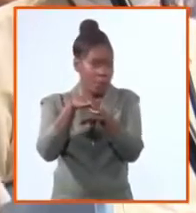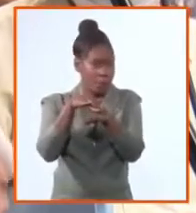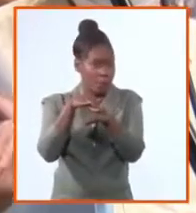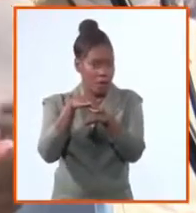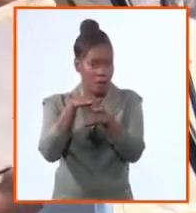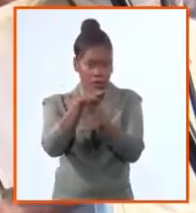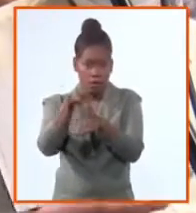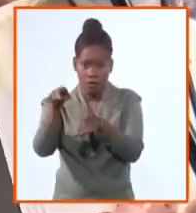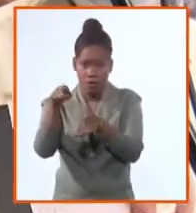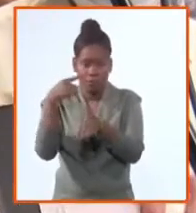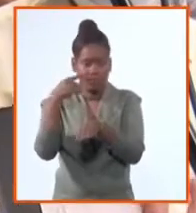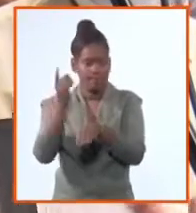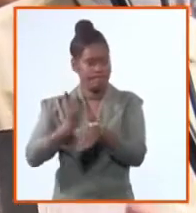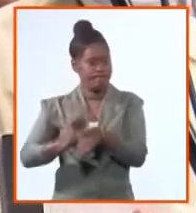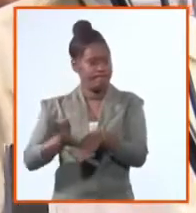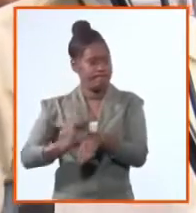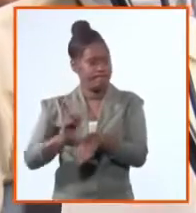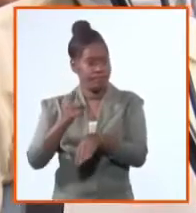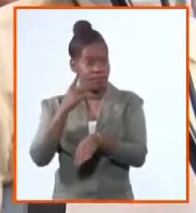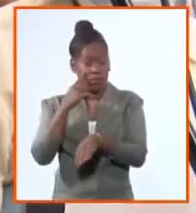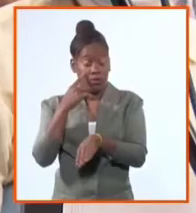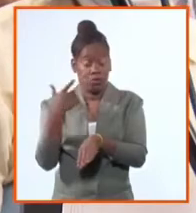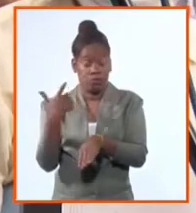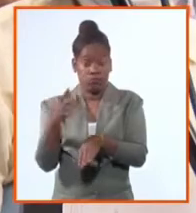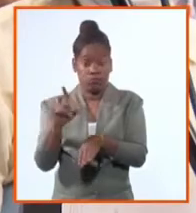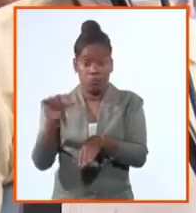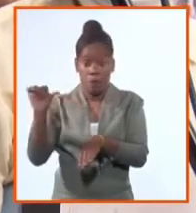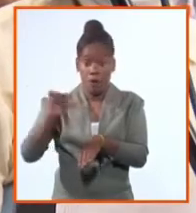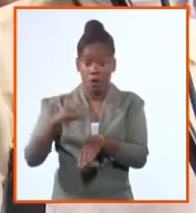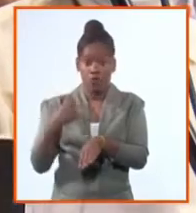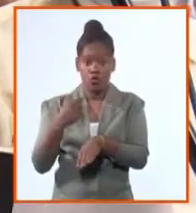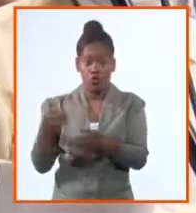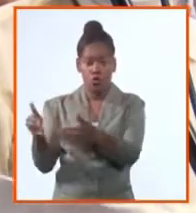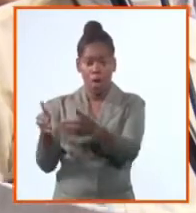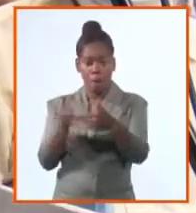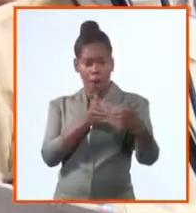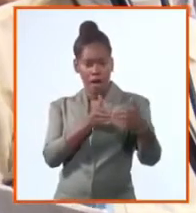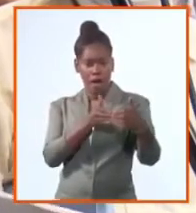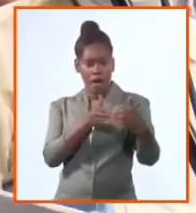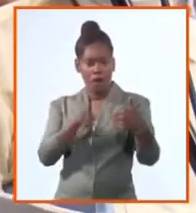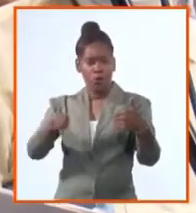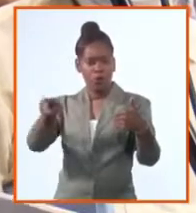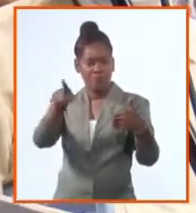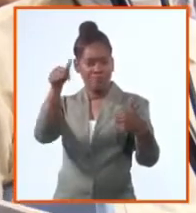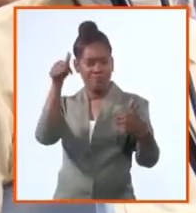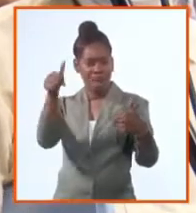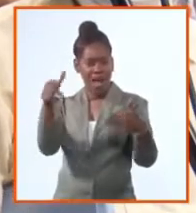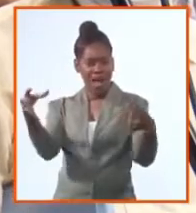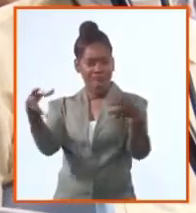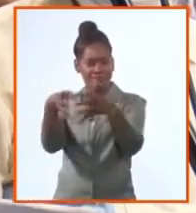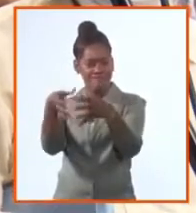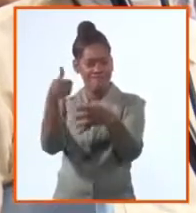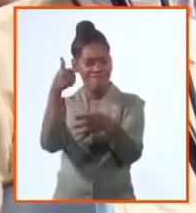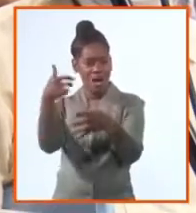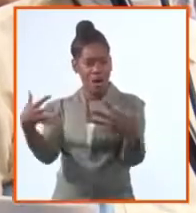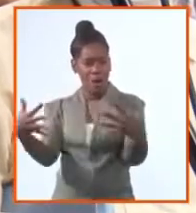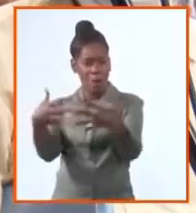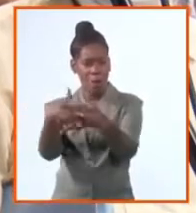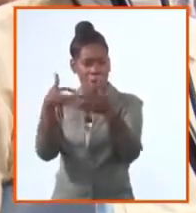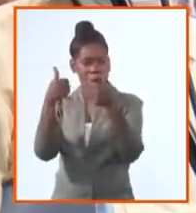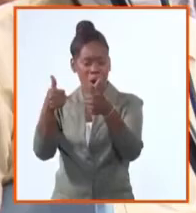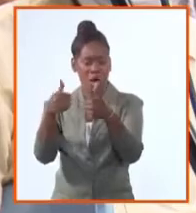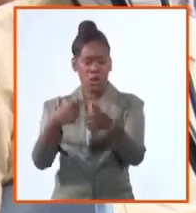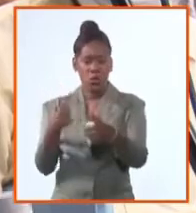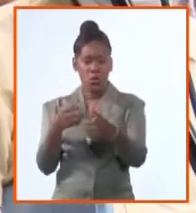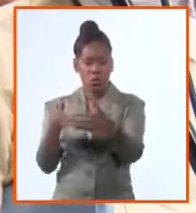está manifestando en nuestras especialidades. Y en el cotidiano nos estamos dando cuenta que